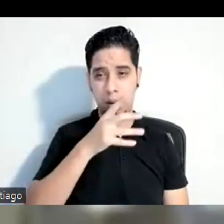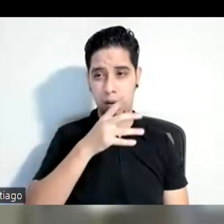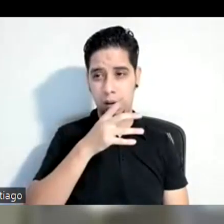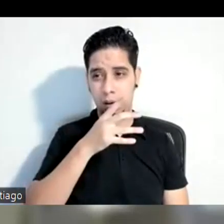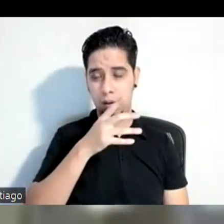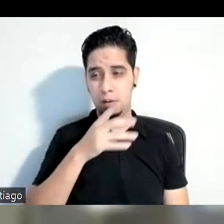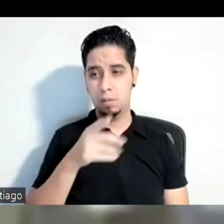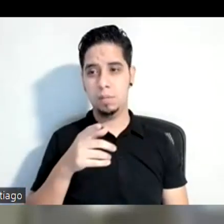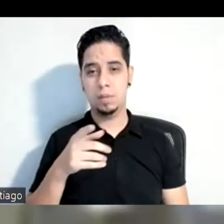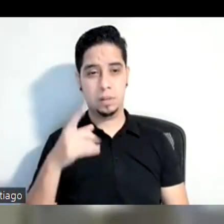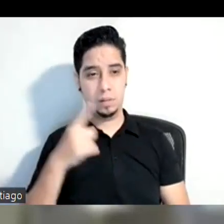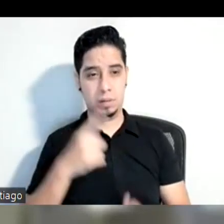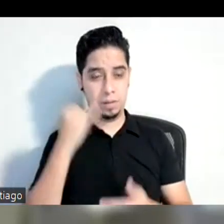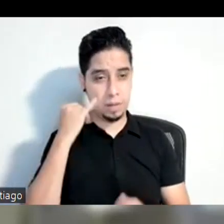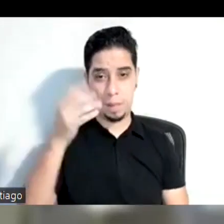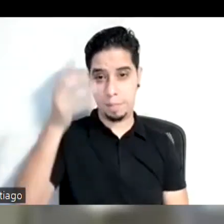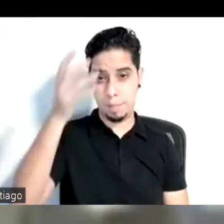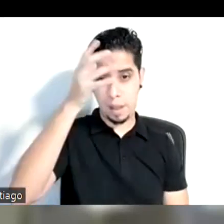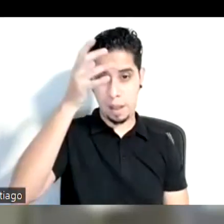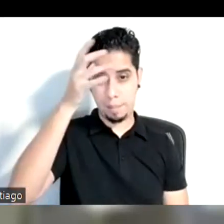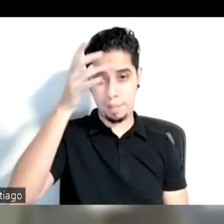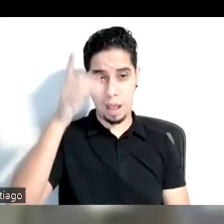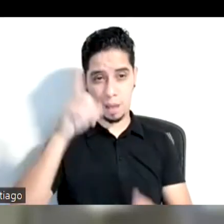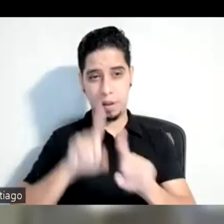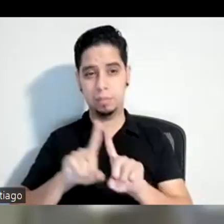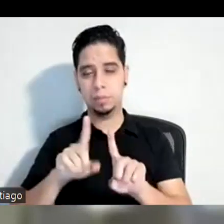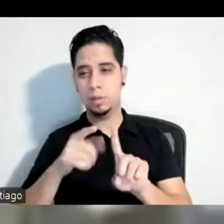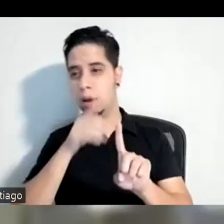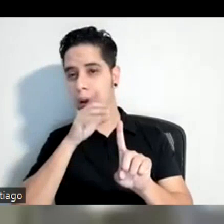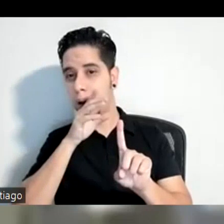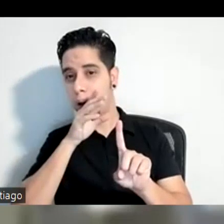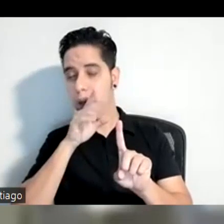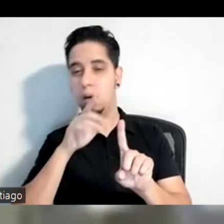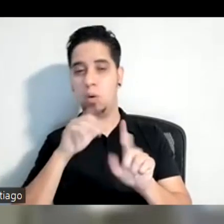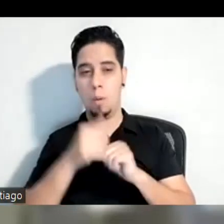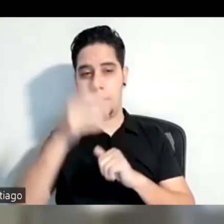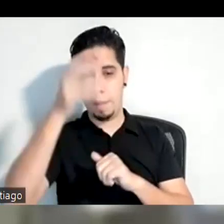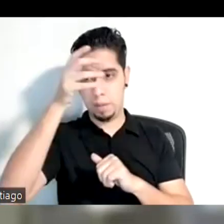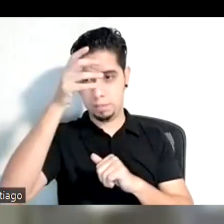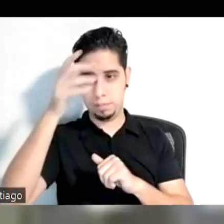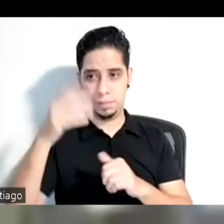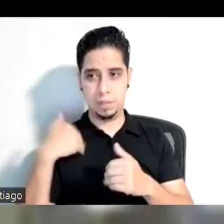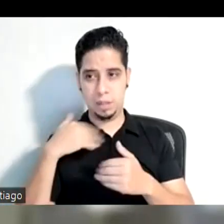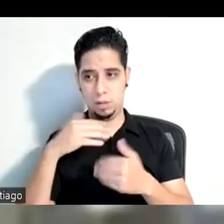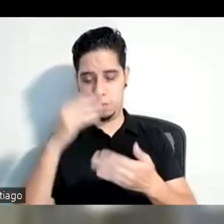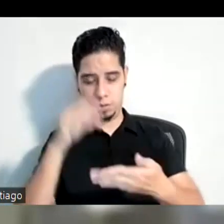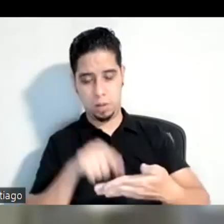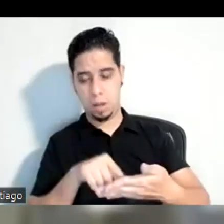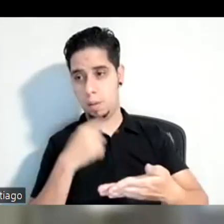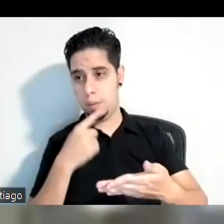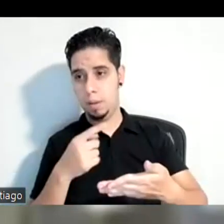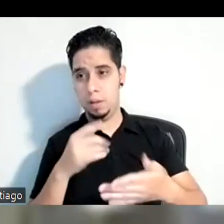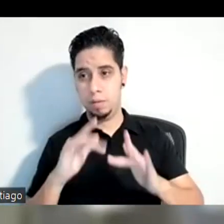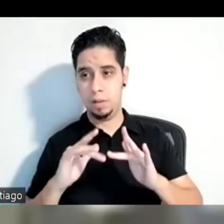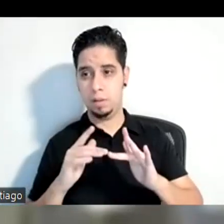era mamá, pues tú buscabas una mujer. Y esa mujer se hacía pasar y decía, ¿cuál es el seguro social? Y ya tú tenías un papelito con toda la información. Sí, el seguro social es tal. Y si te faltaba algo, tú